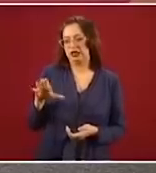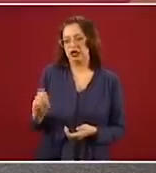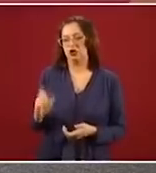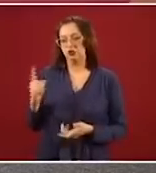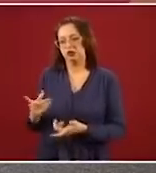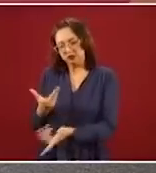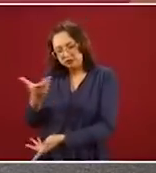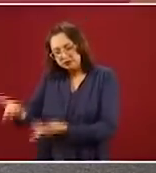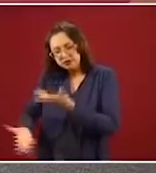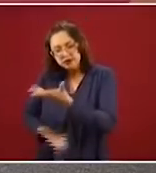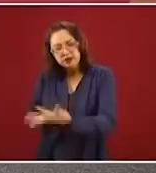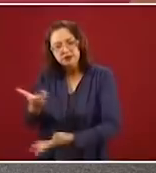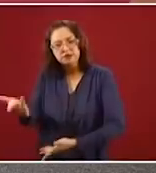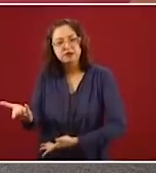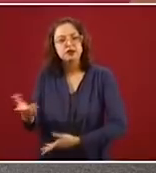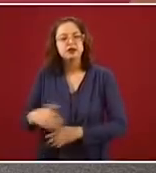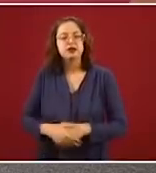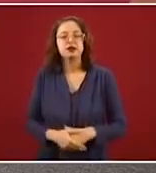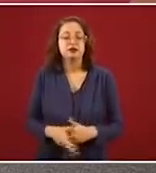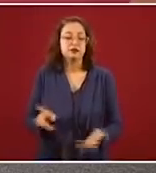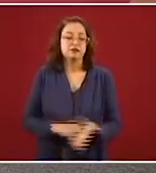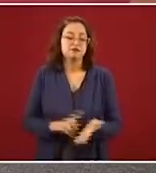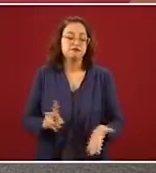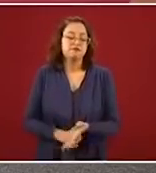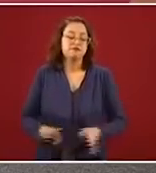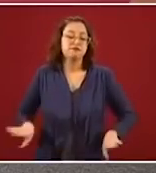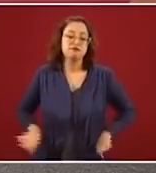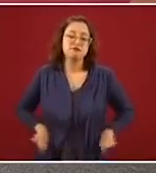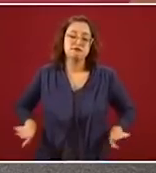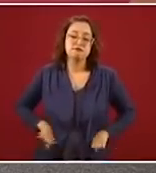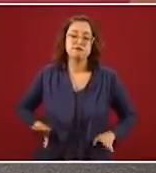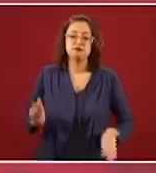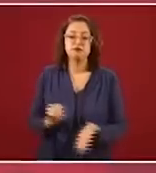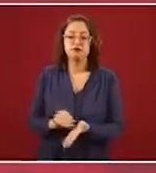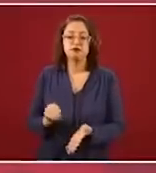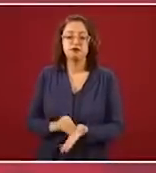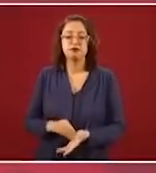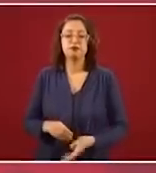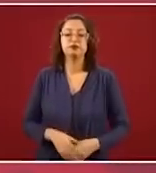servicio. Mantienen esos valores,